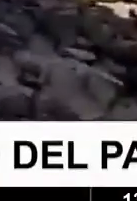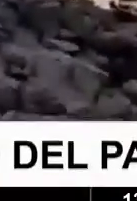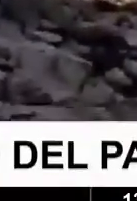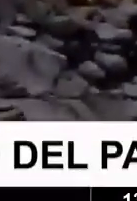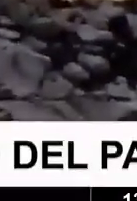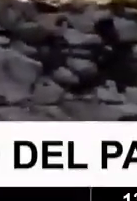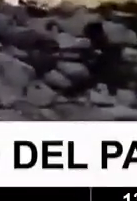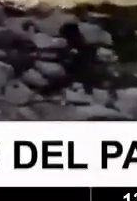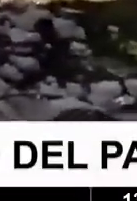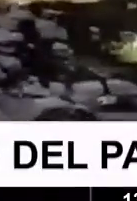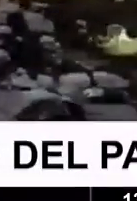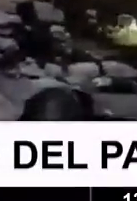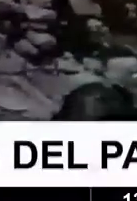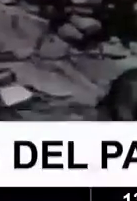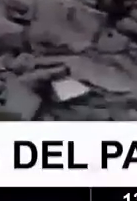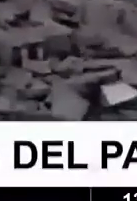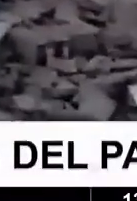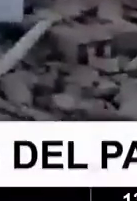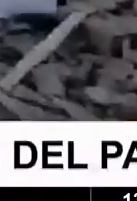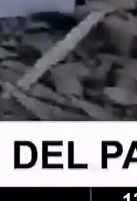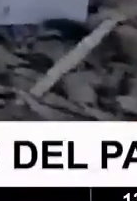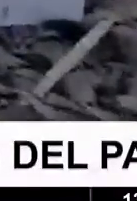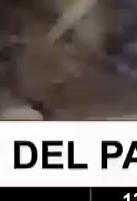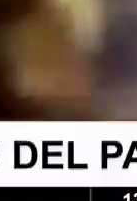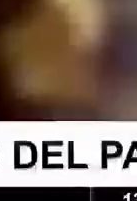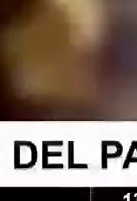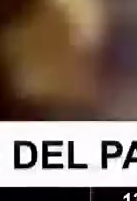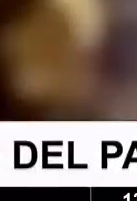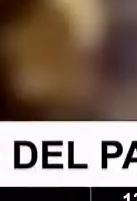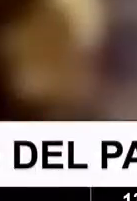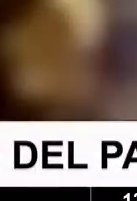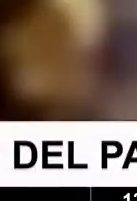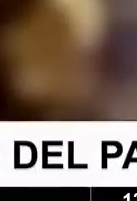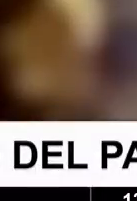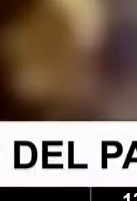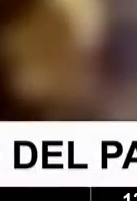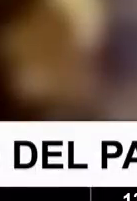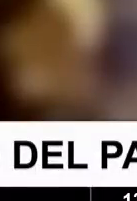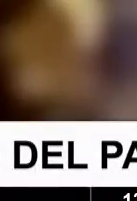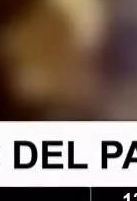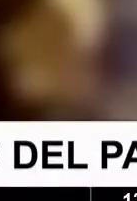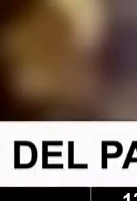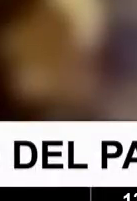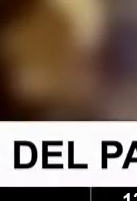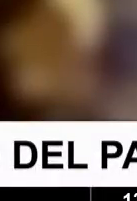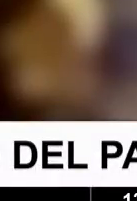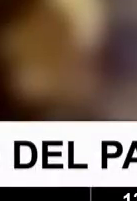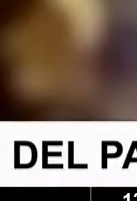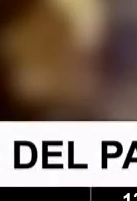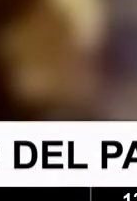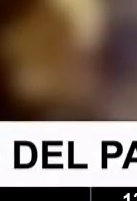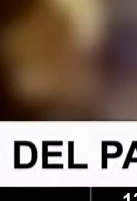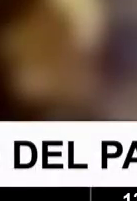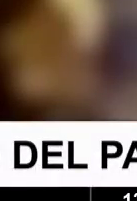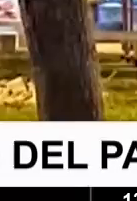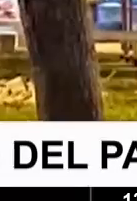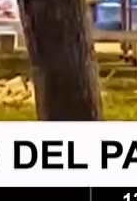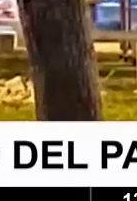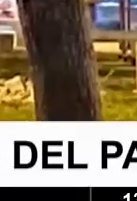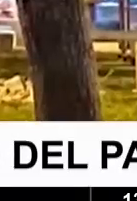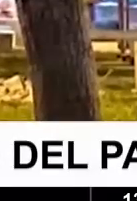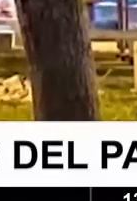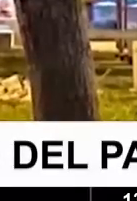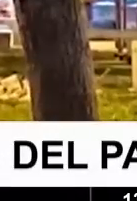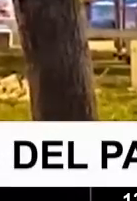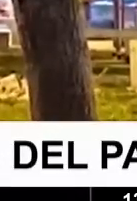de romper un mausoleo, sino también de recuperar la presencia del Estado a través de juegos para niños, de servicios y también de una